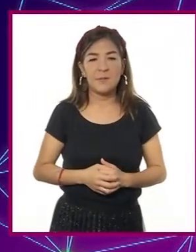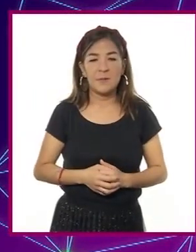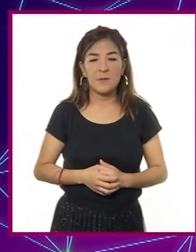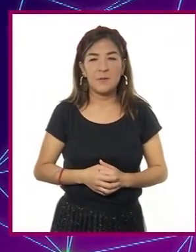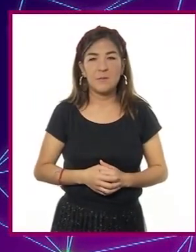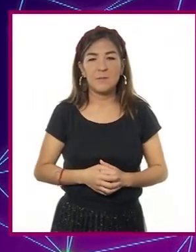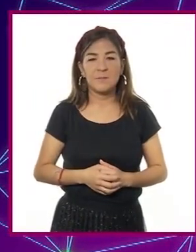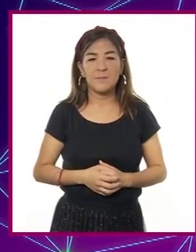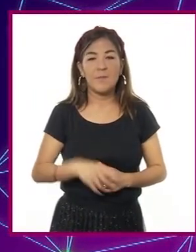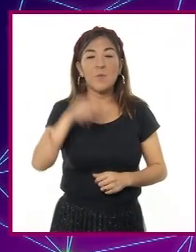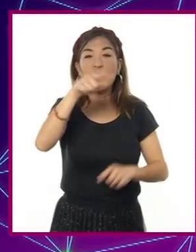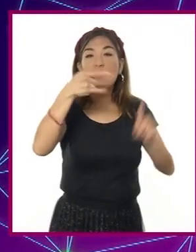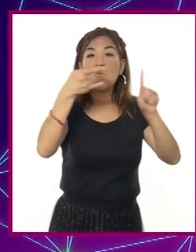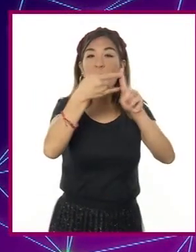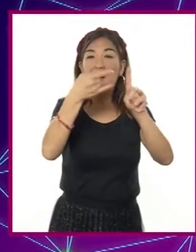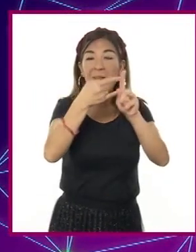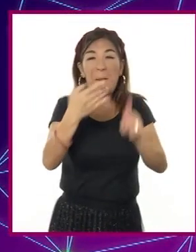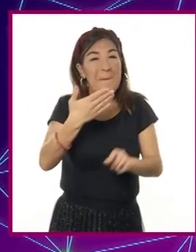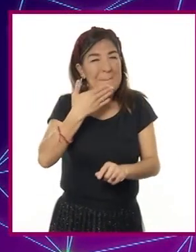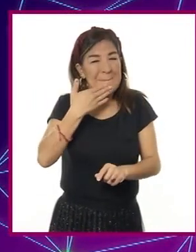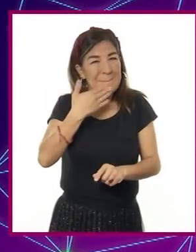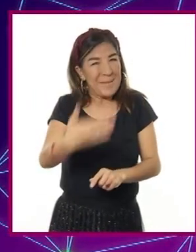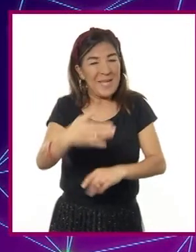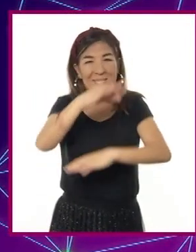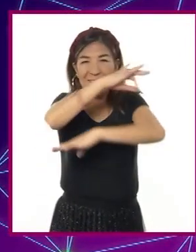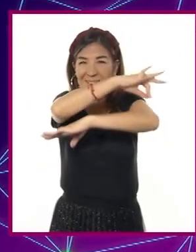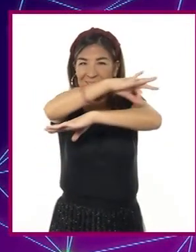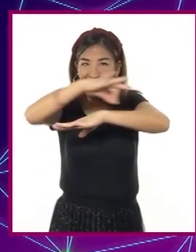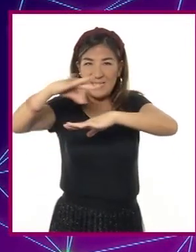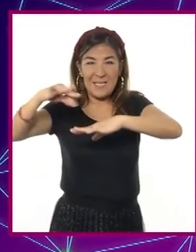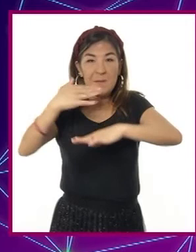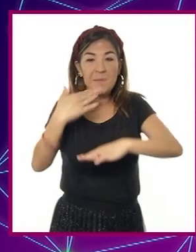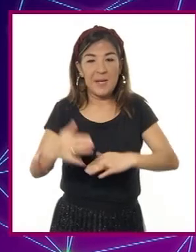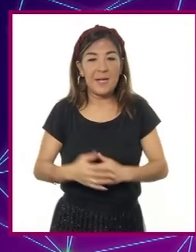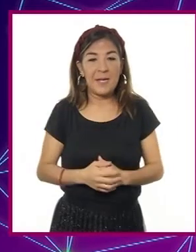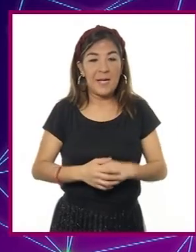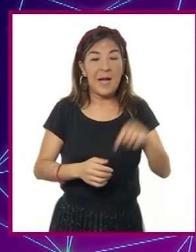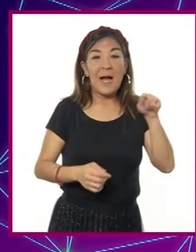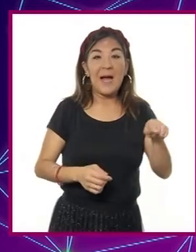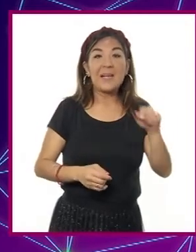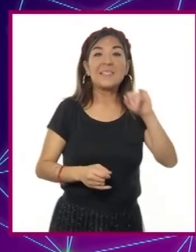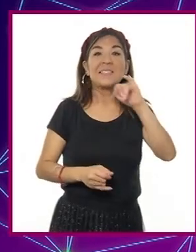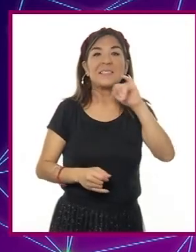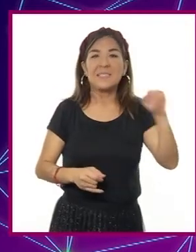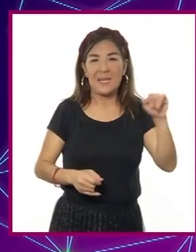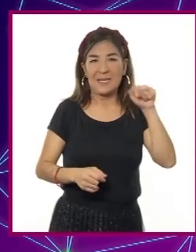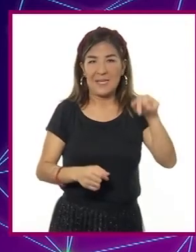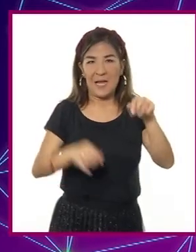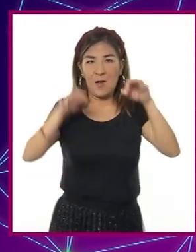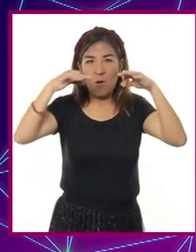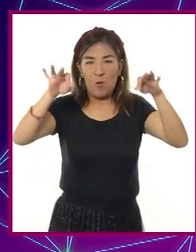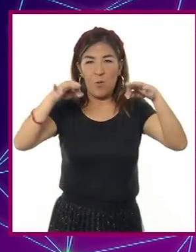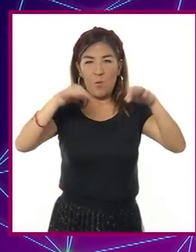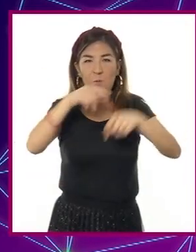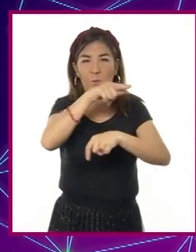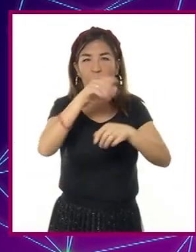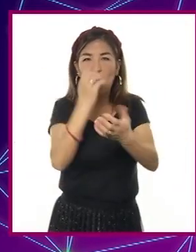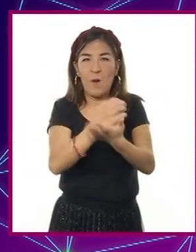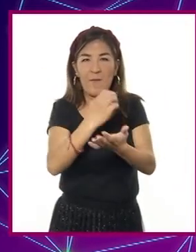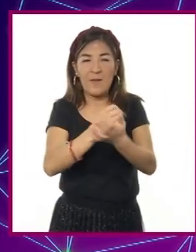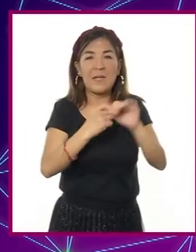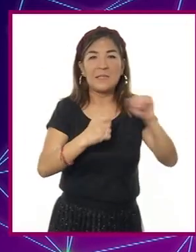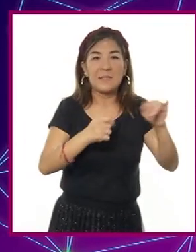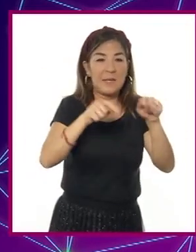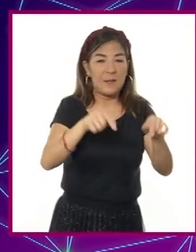mayor precisión posible. Procuren cargarlo un poco a la izquierda de la hoja y, de ser posible, que sea similar